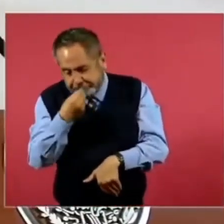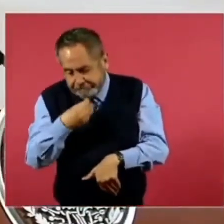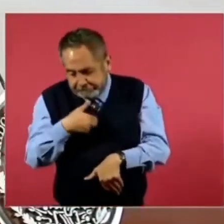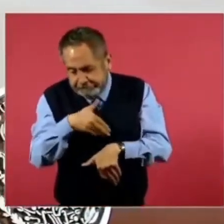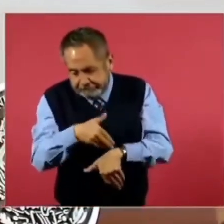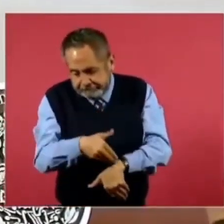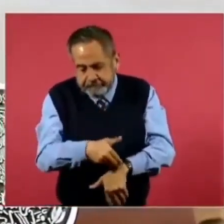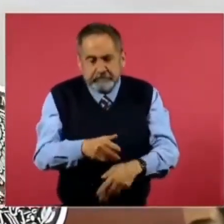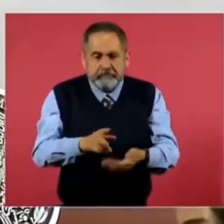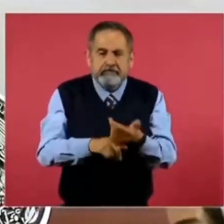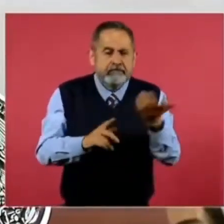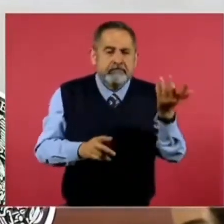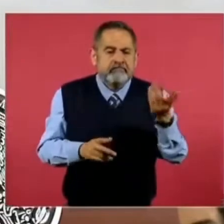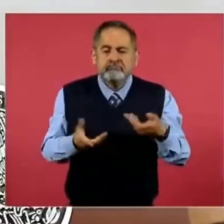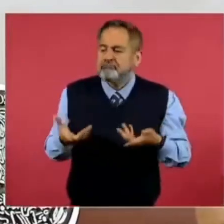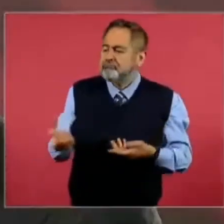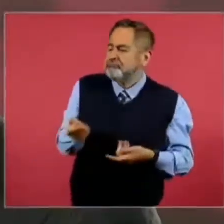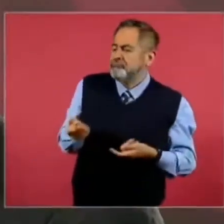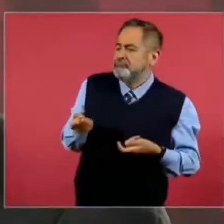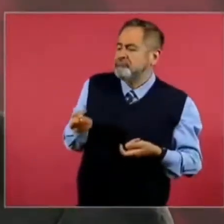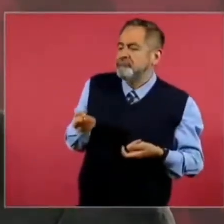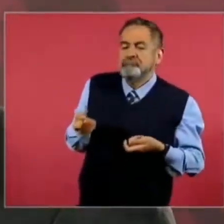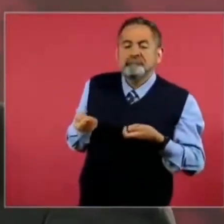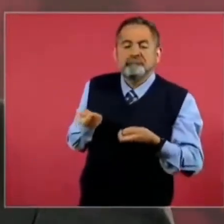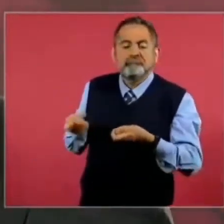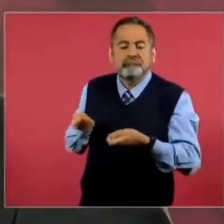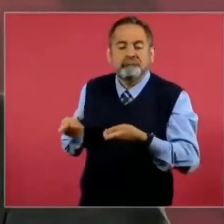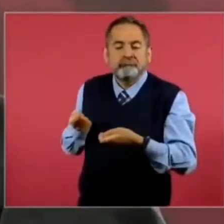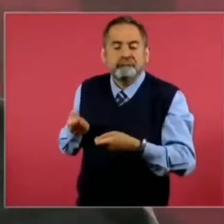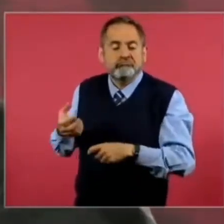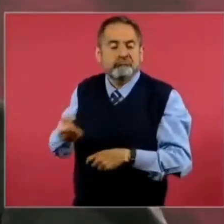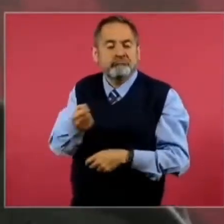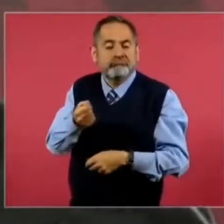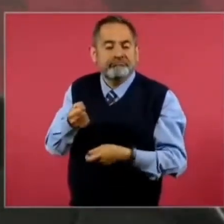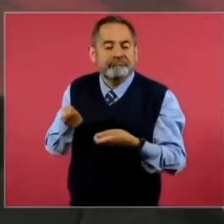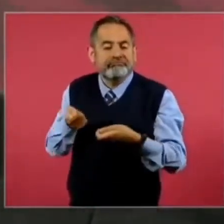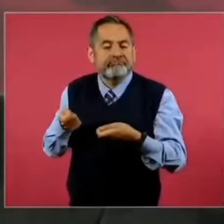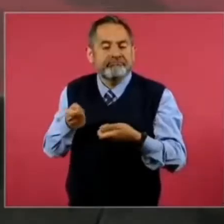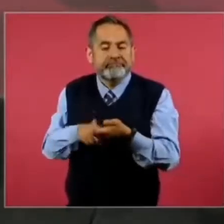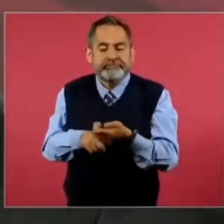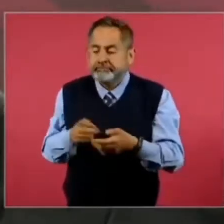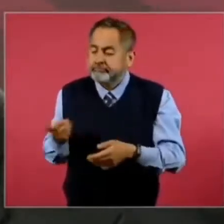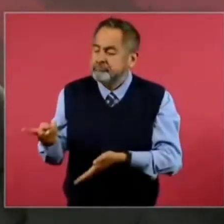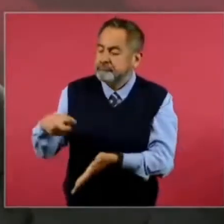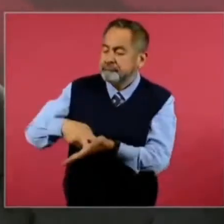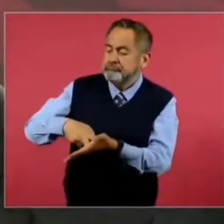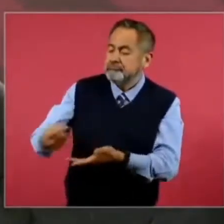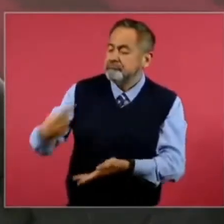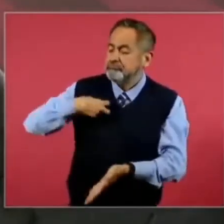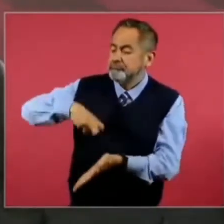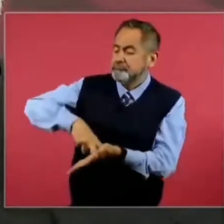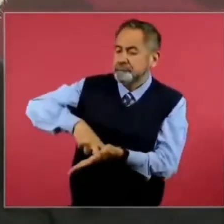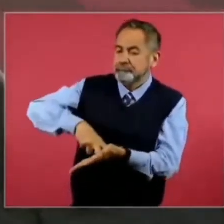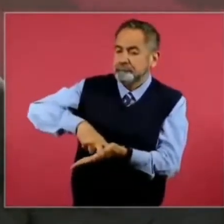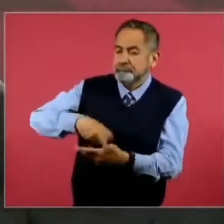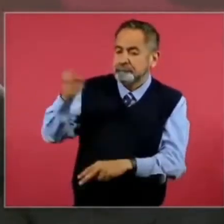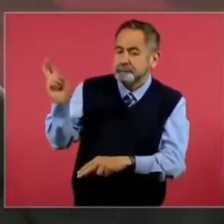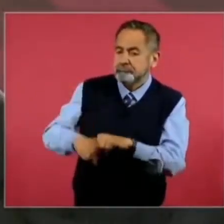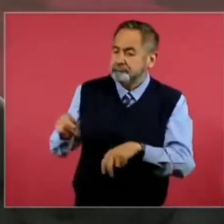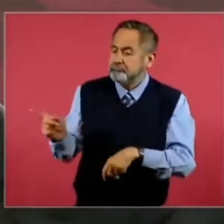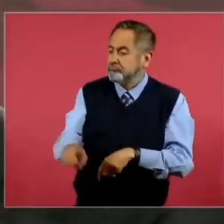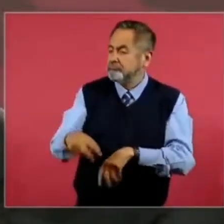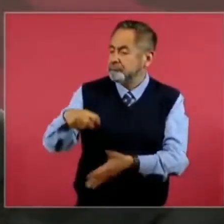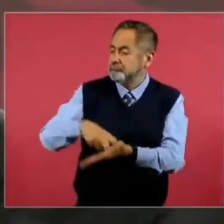a la autoridad para someterlo, hincarlo o sentarlo